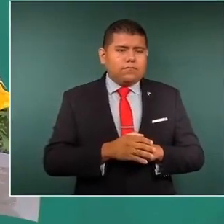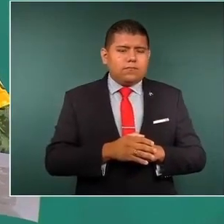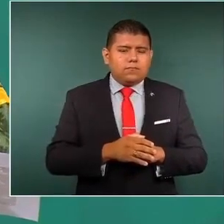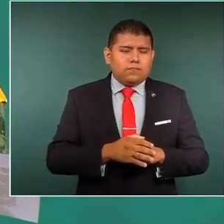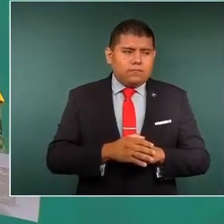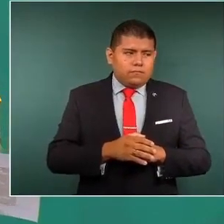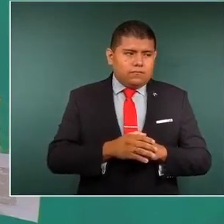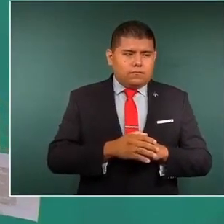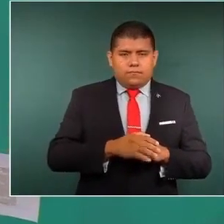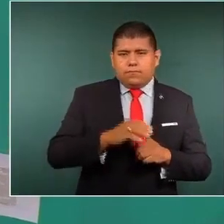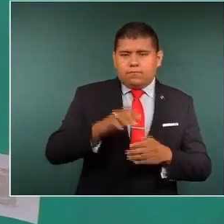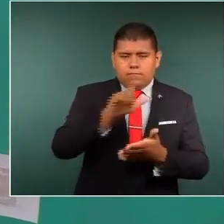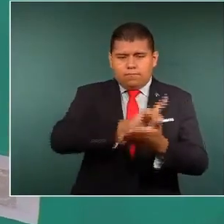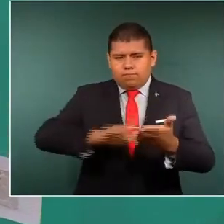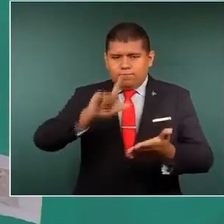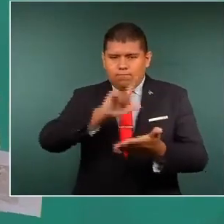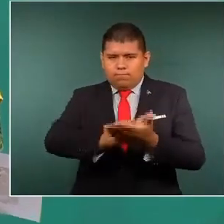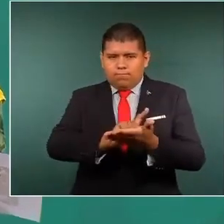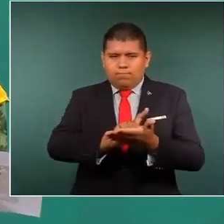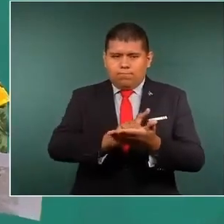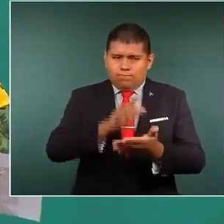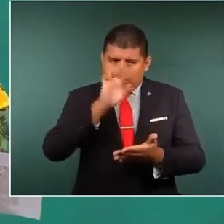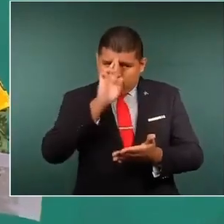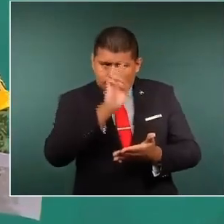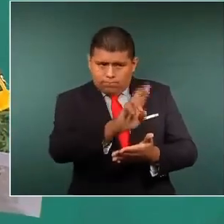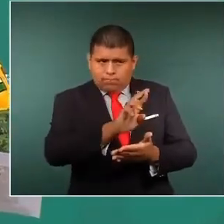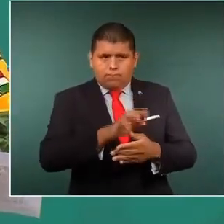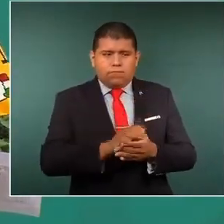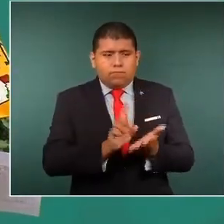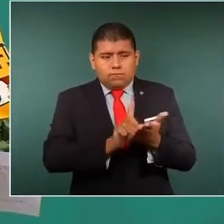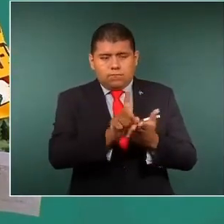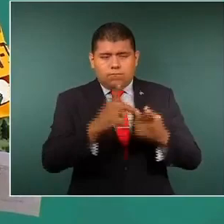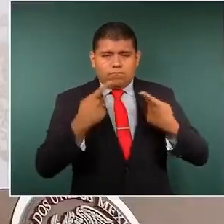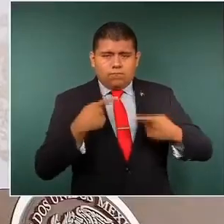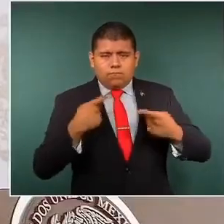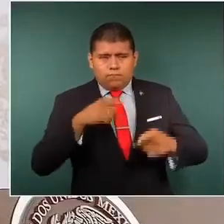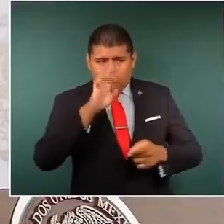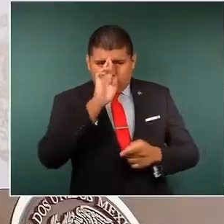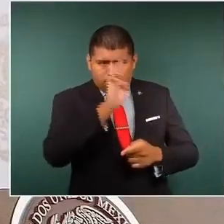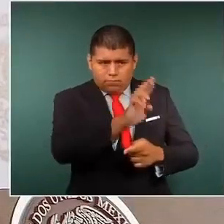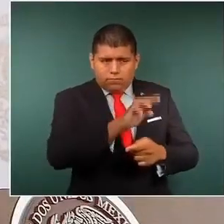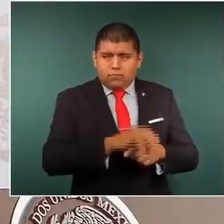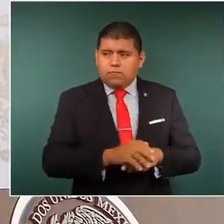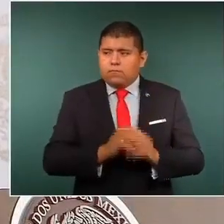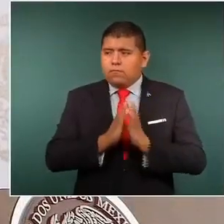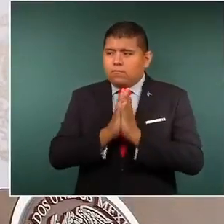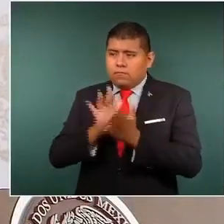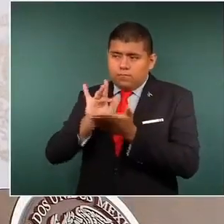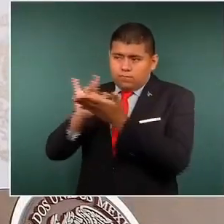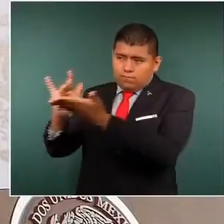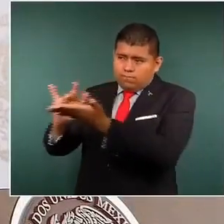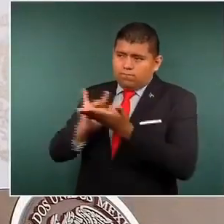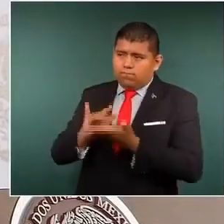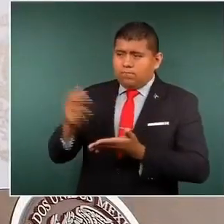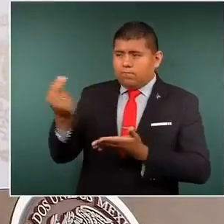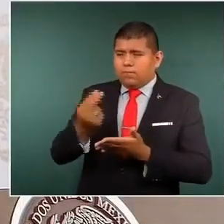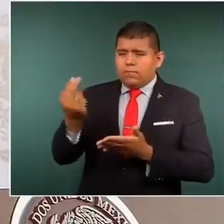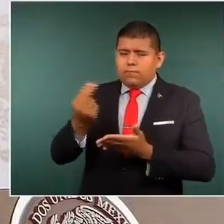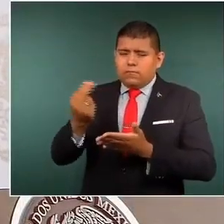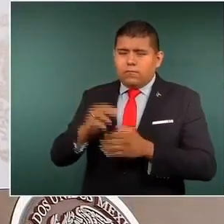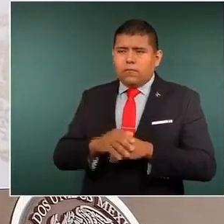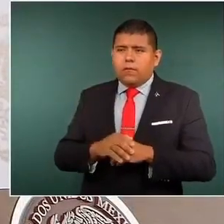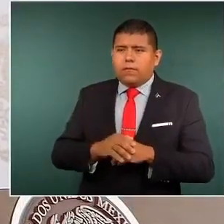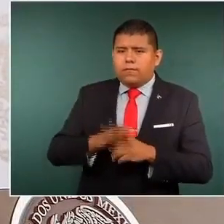garantizar el debido proceso y el respeto al Estado de Derecho de pedir el apoyo, el acompañamiento de